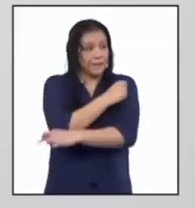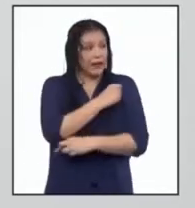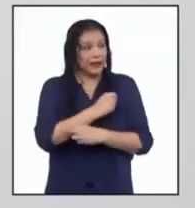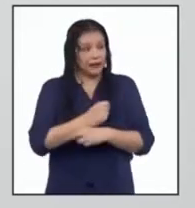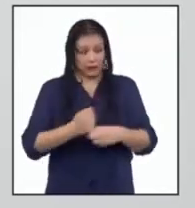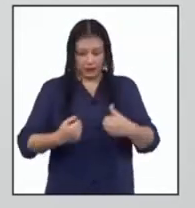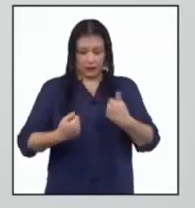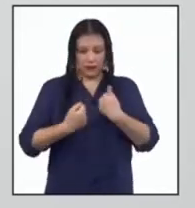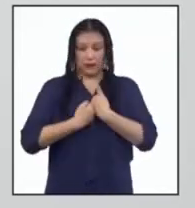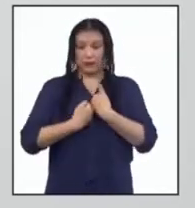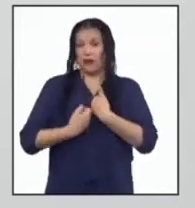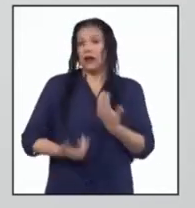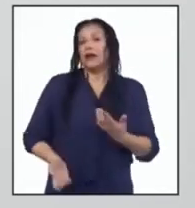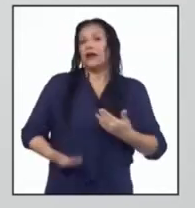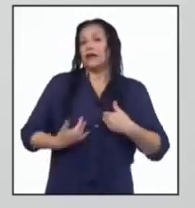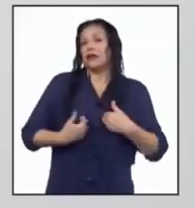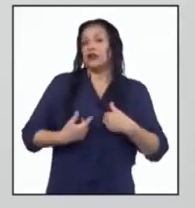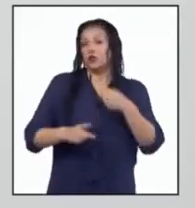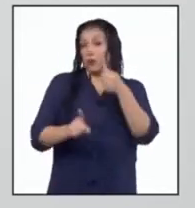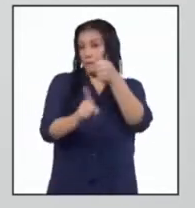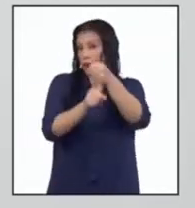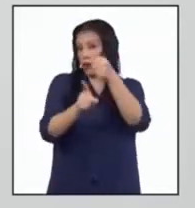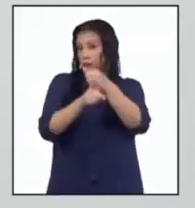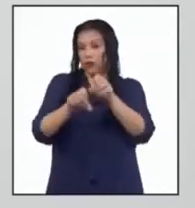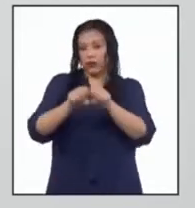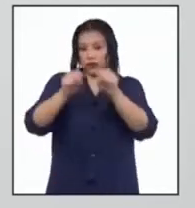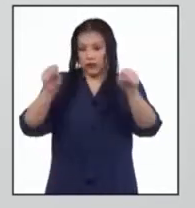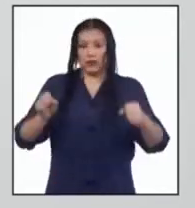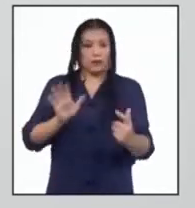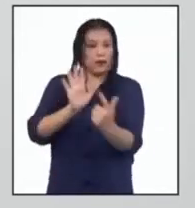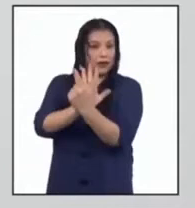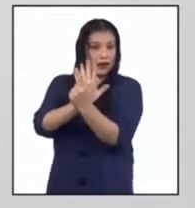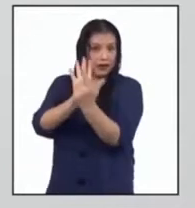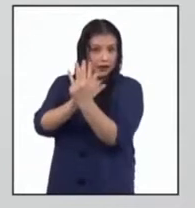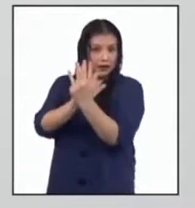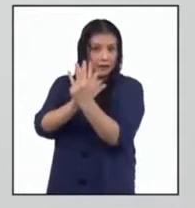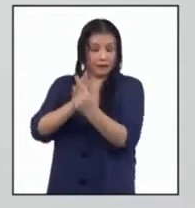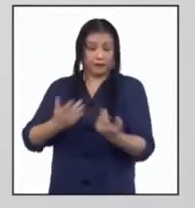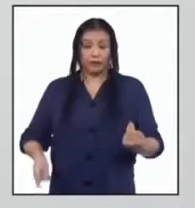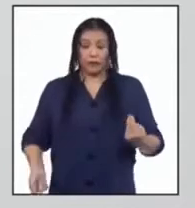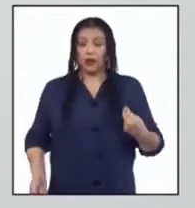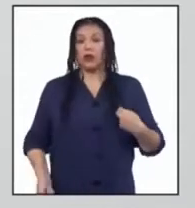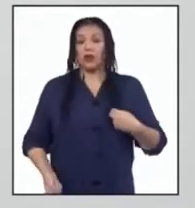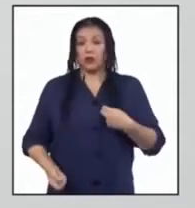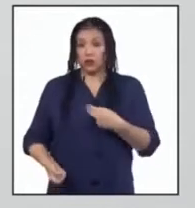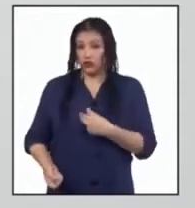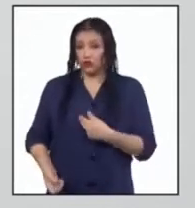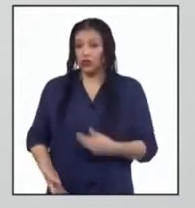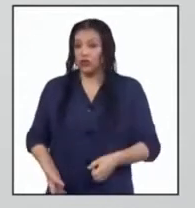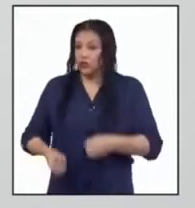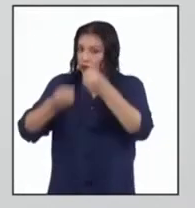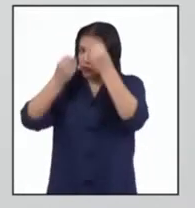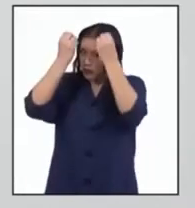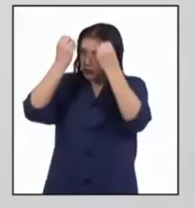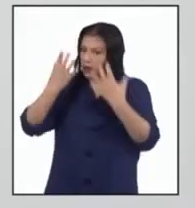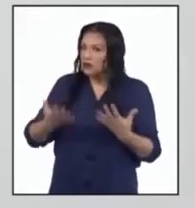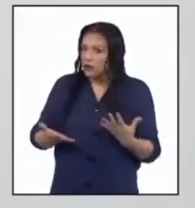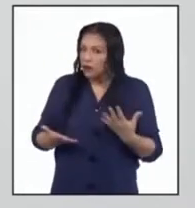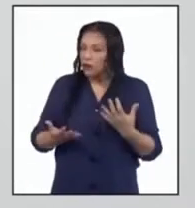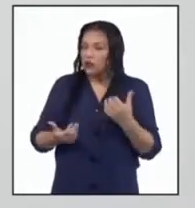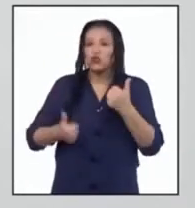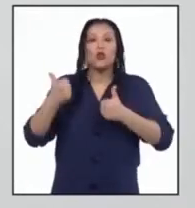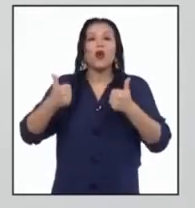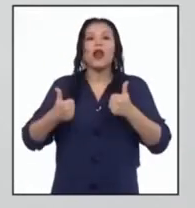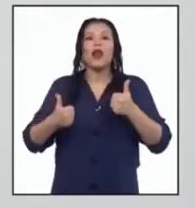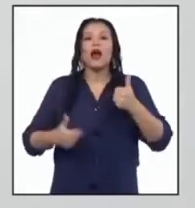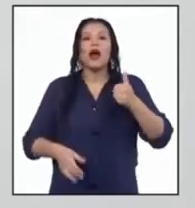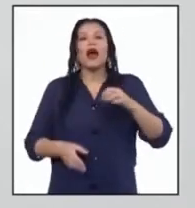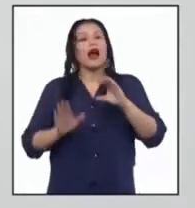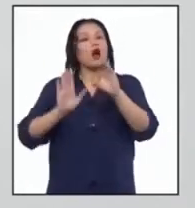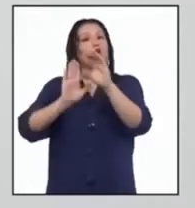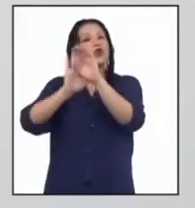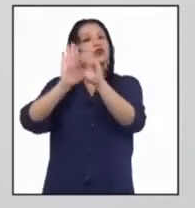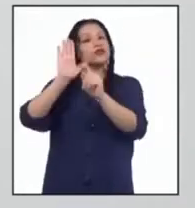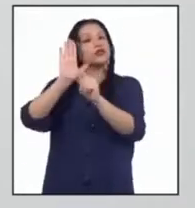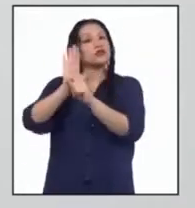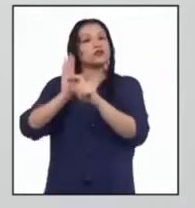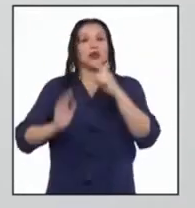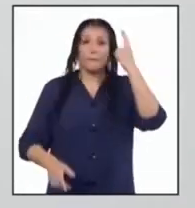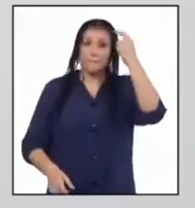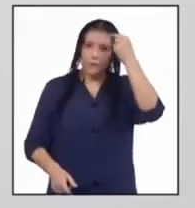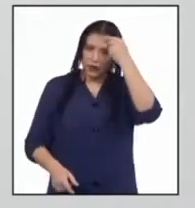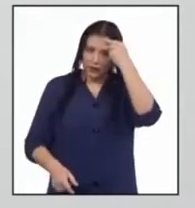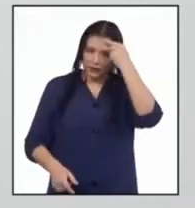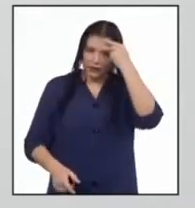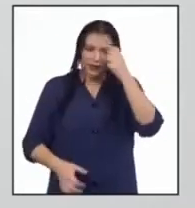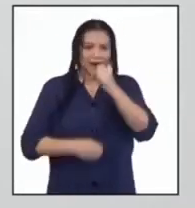su propio sistema de leyes. Nosotros nos regimos a partir de la Constitución Política